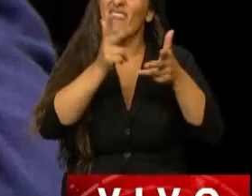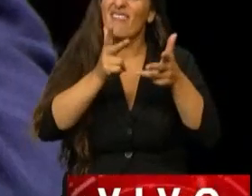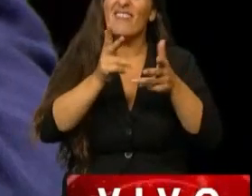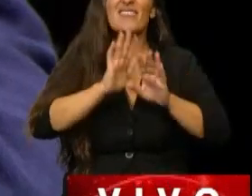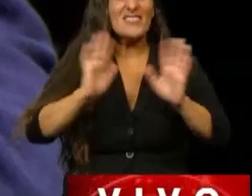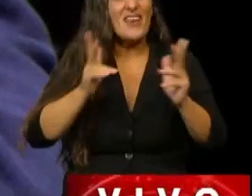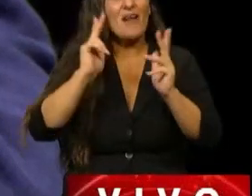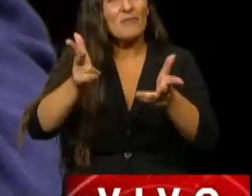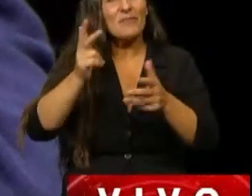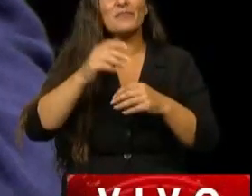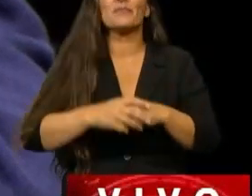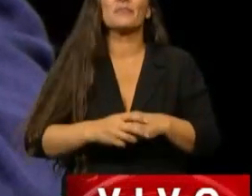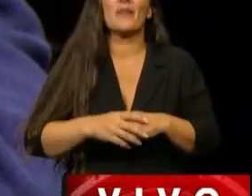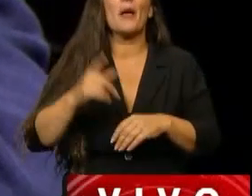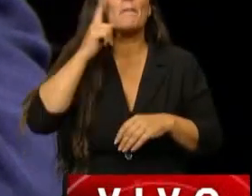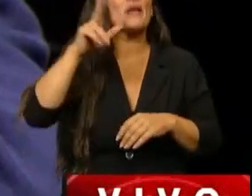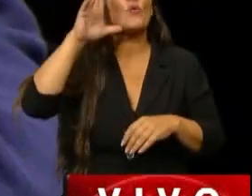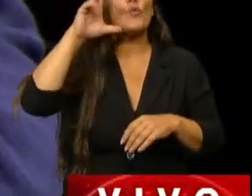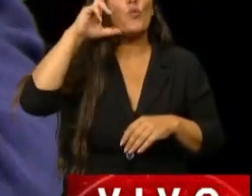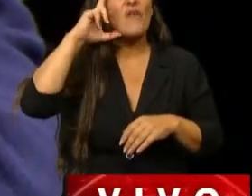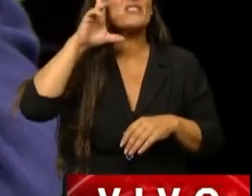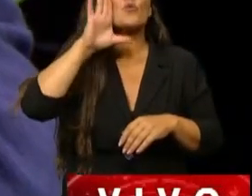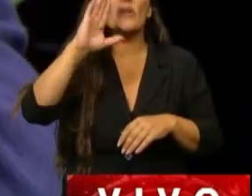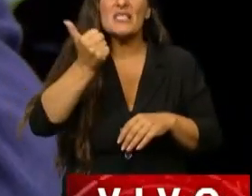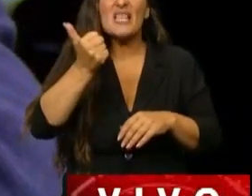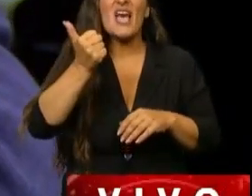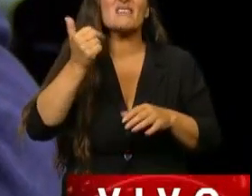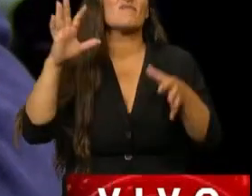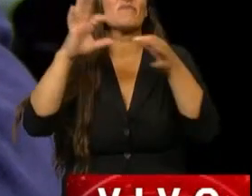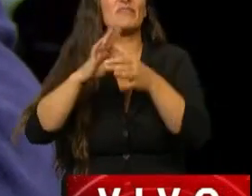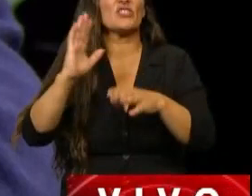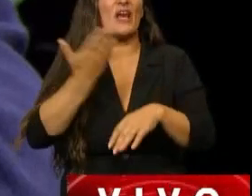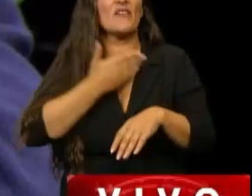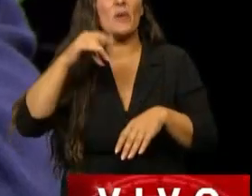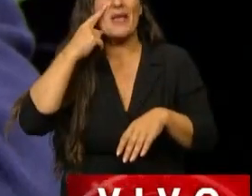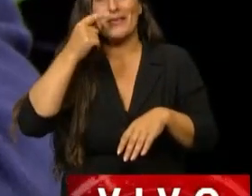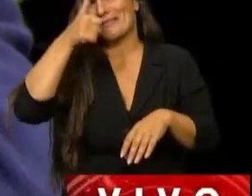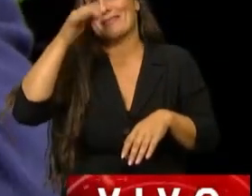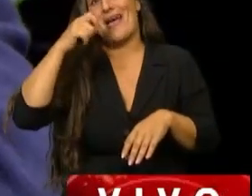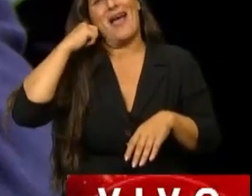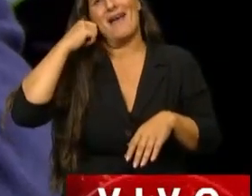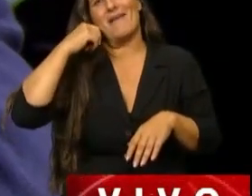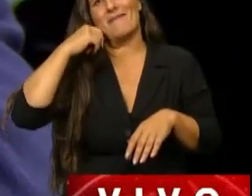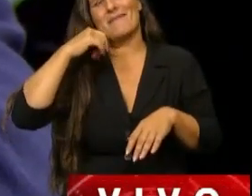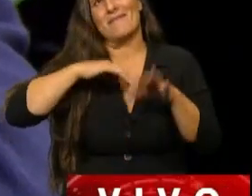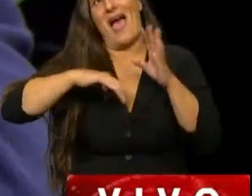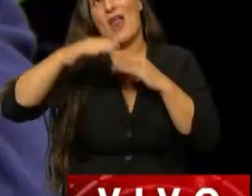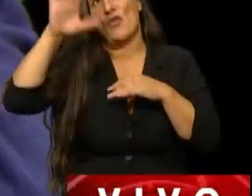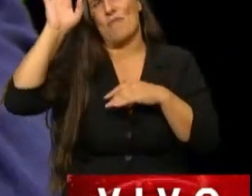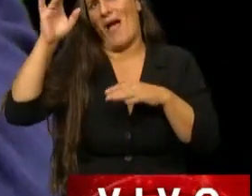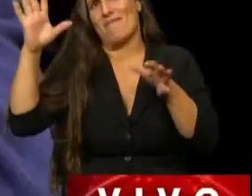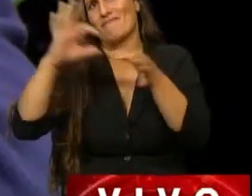que ingresamos al Fondo Monetario en 1956 hasta ahora, 60 y pico de años, tuvimos más de 20 y pico de acuerdos. O sea